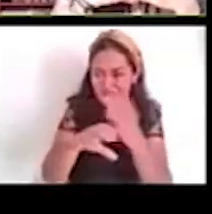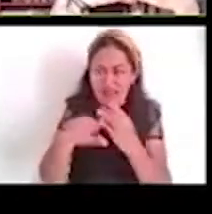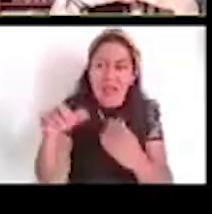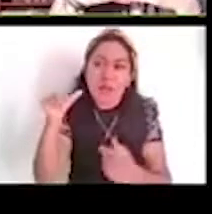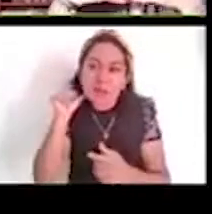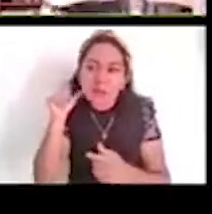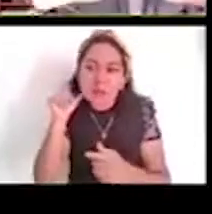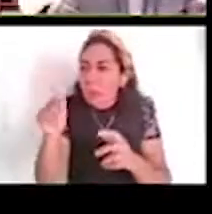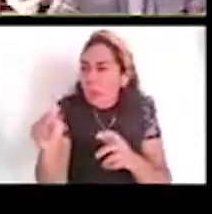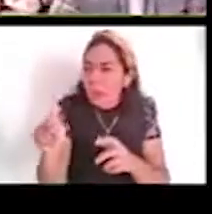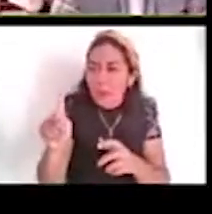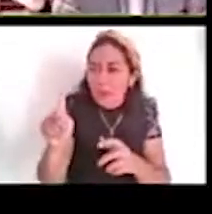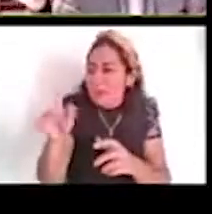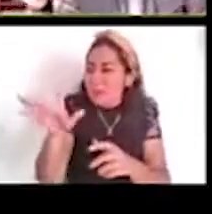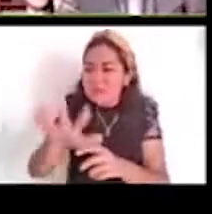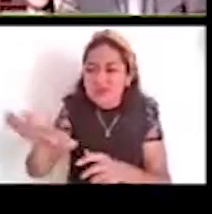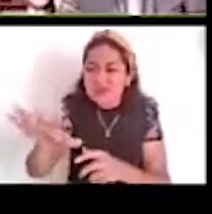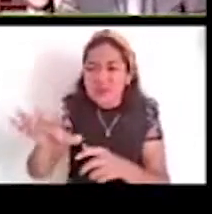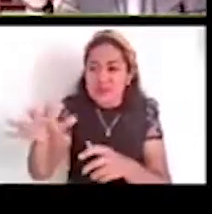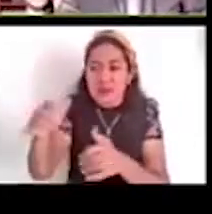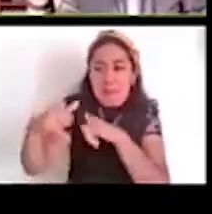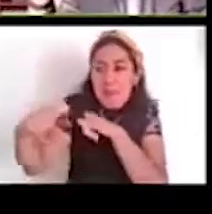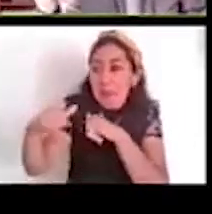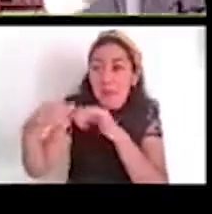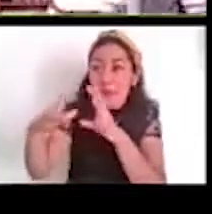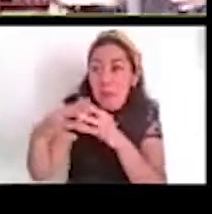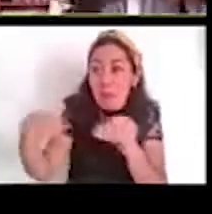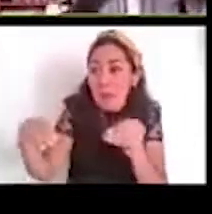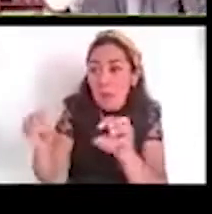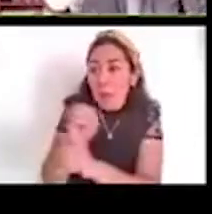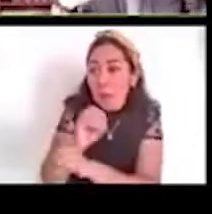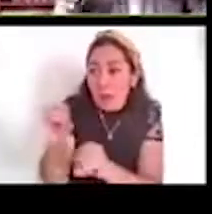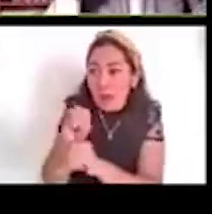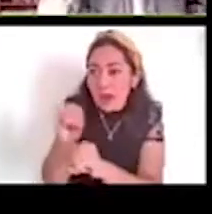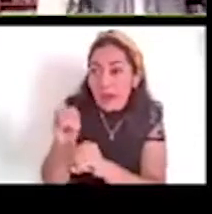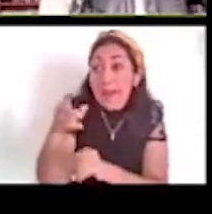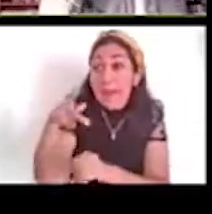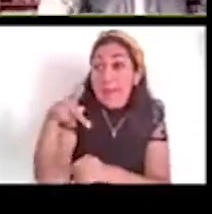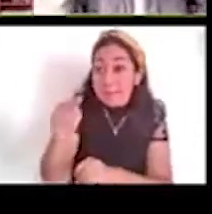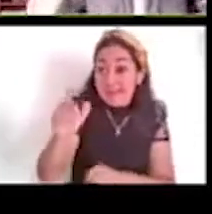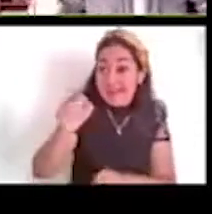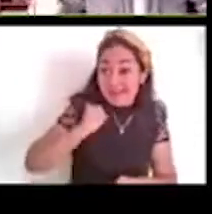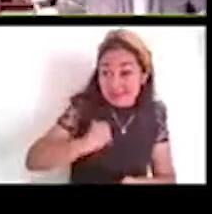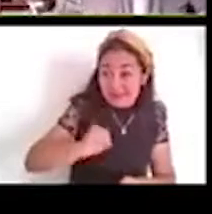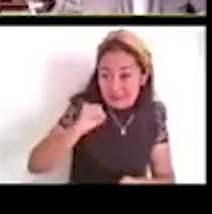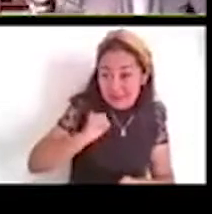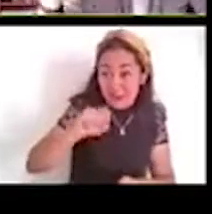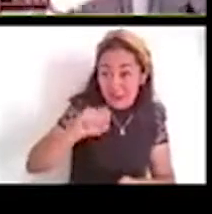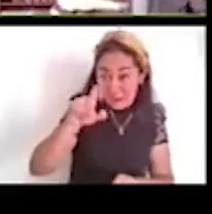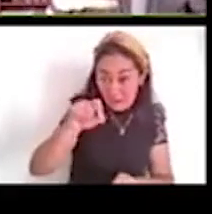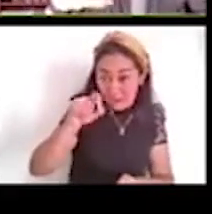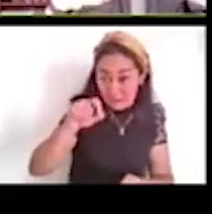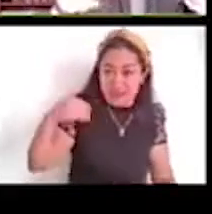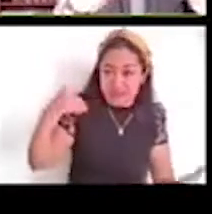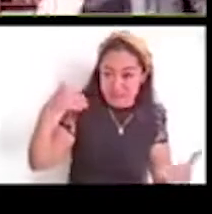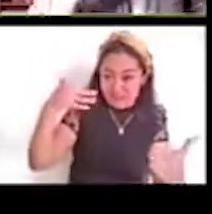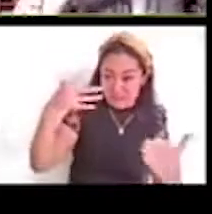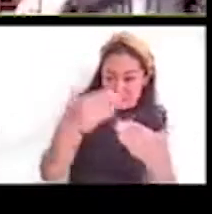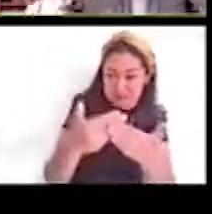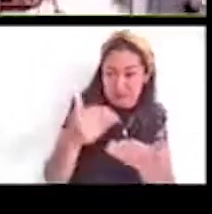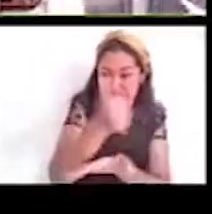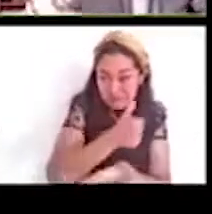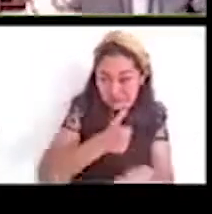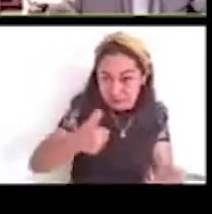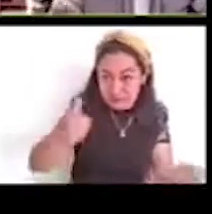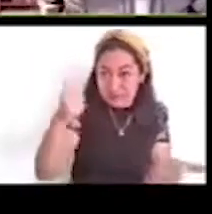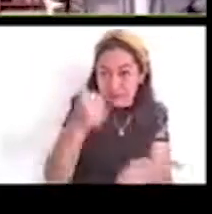Azcapotzalco desaparece del mapa, ¿no? Y todavía el siglo XX encima, a la capital o núcleo urbano de la capital, le